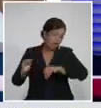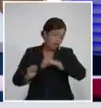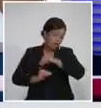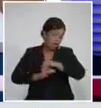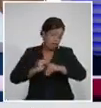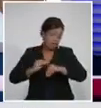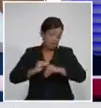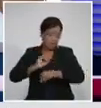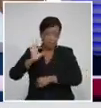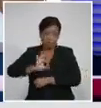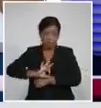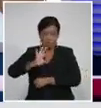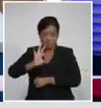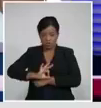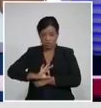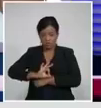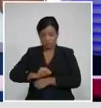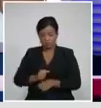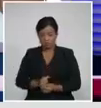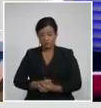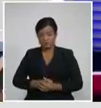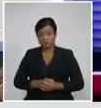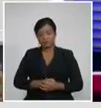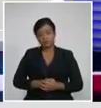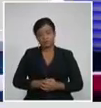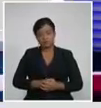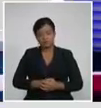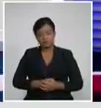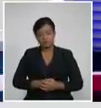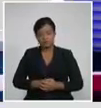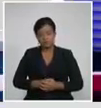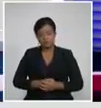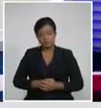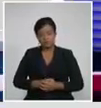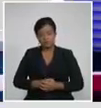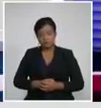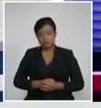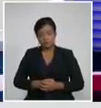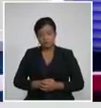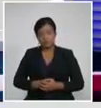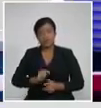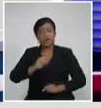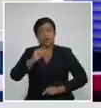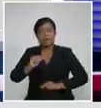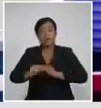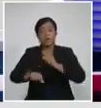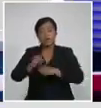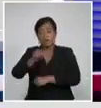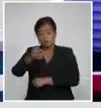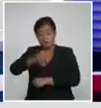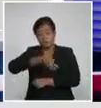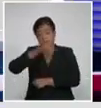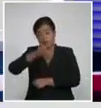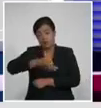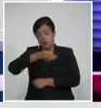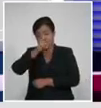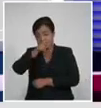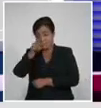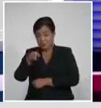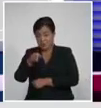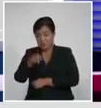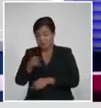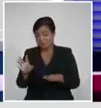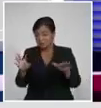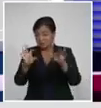tasa de la enfermedad. Ahora, doctor, a medida que usted ha explicado, se han ido conectando algunos usuarios en redes sociales porque el tema genera